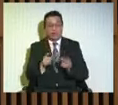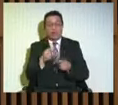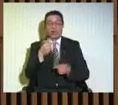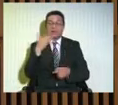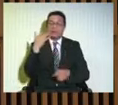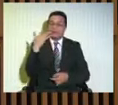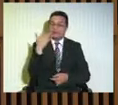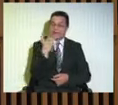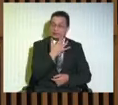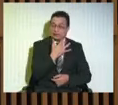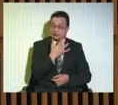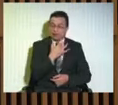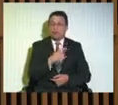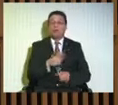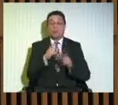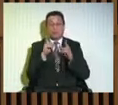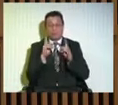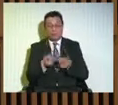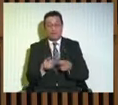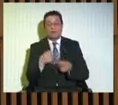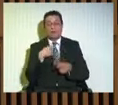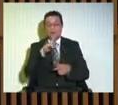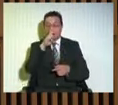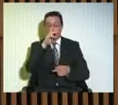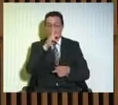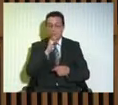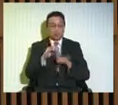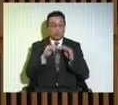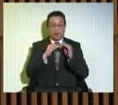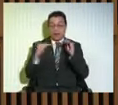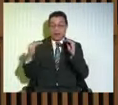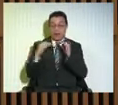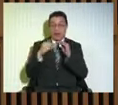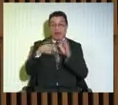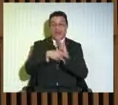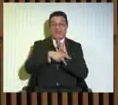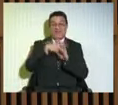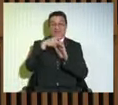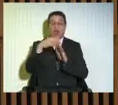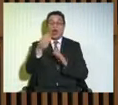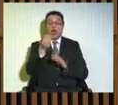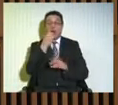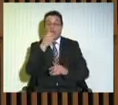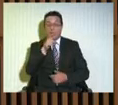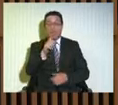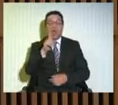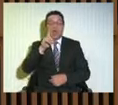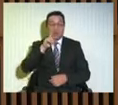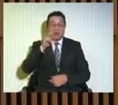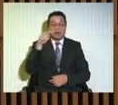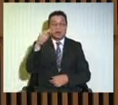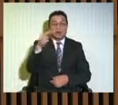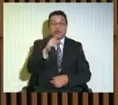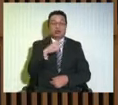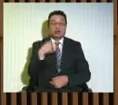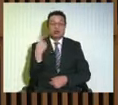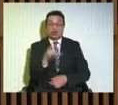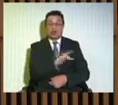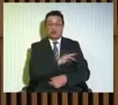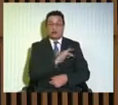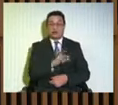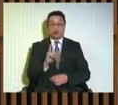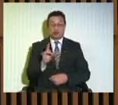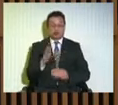rica, que tiene que ser con el mismo nivel de la comida a la cual tienen acceso todos los chilenos. No por